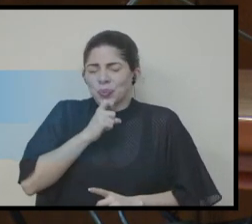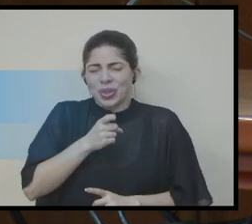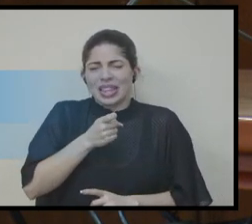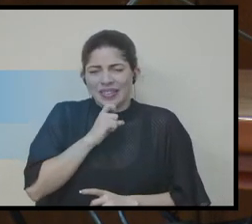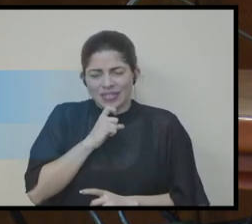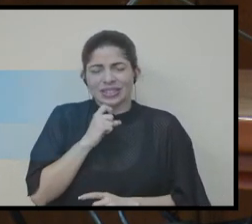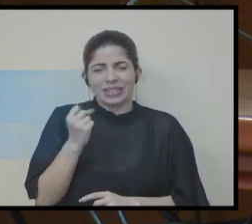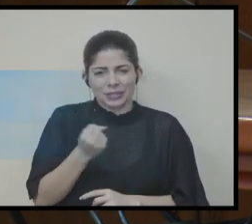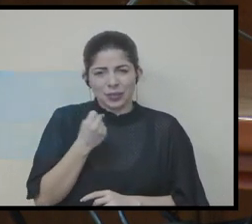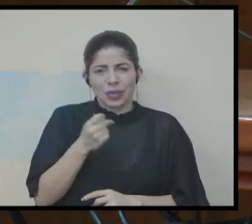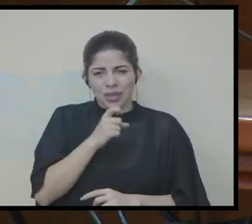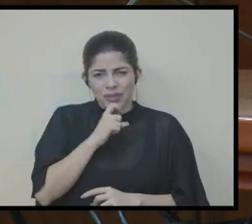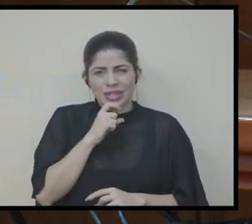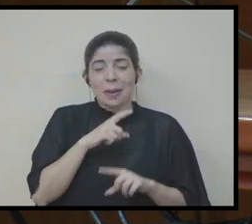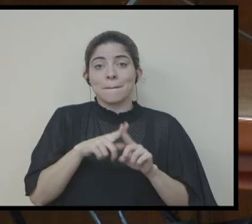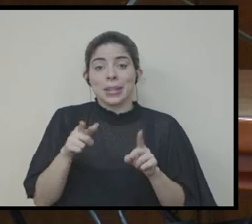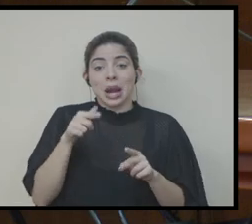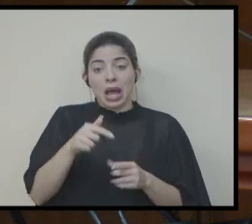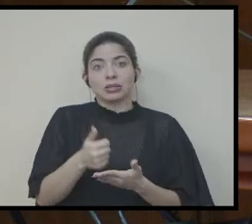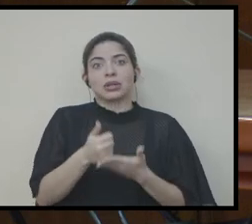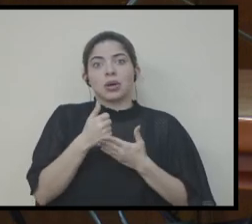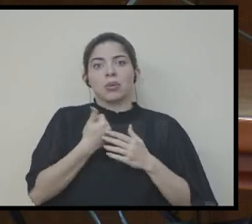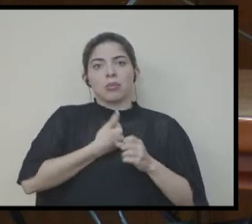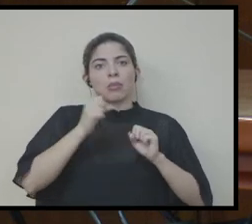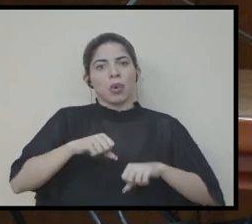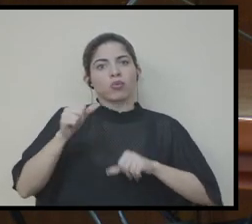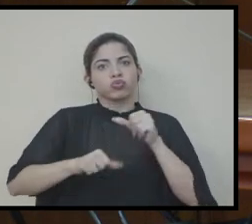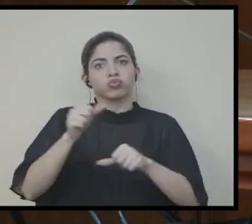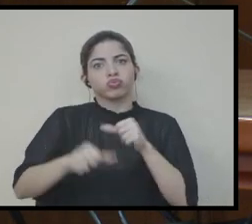difícil, pero también sobre eso salimos adelante.